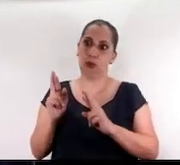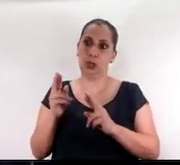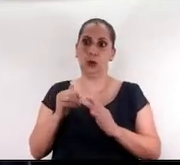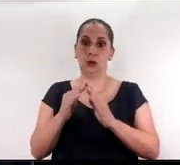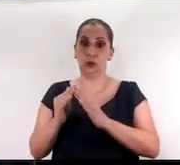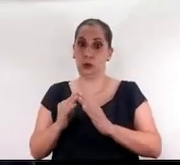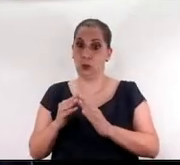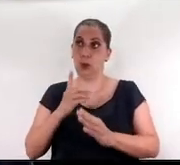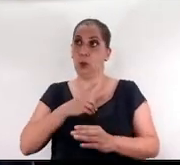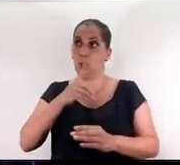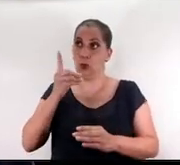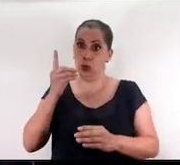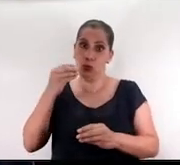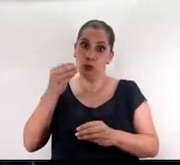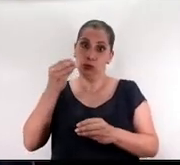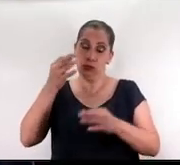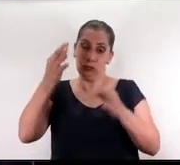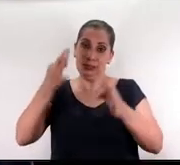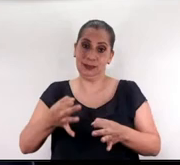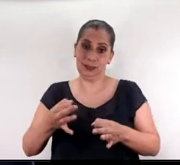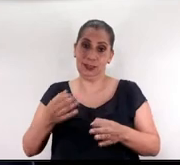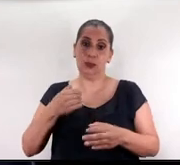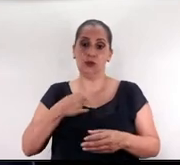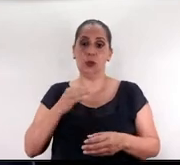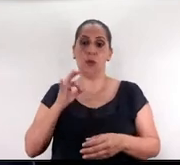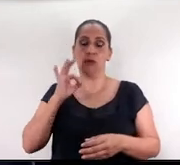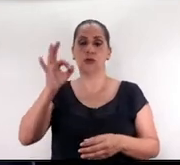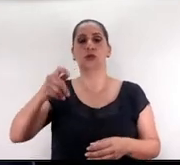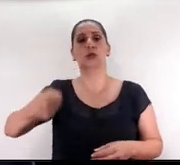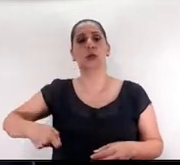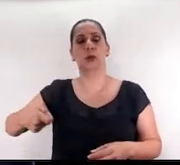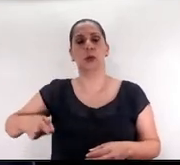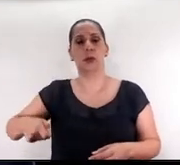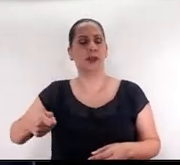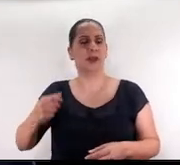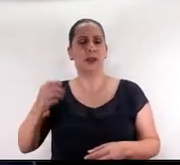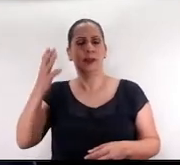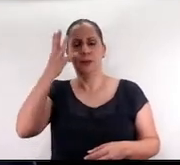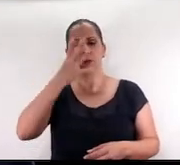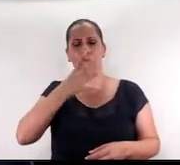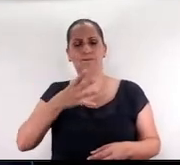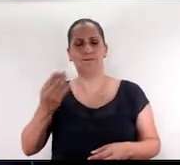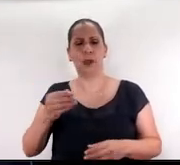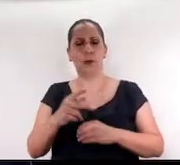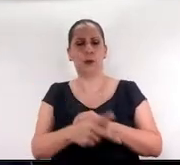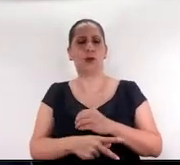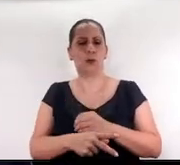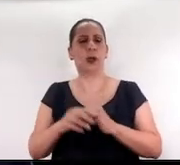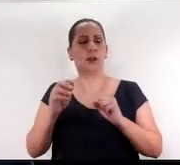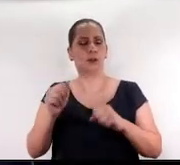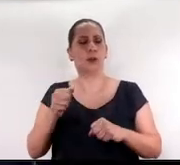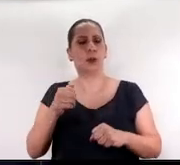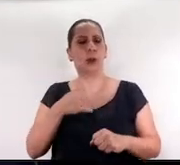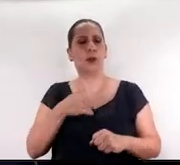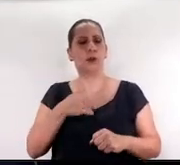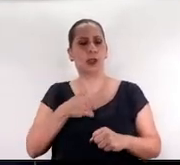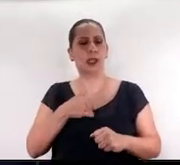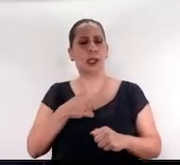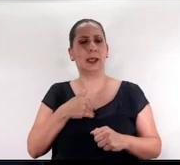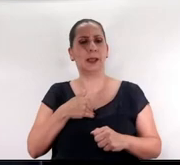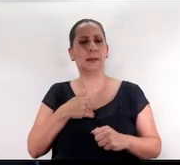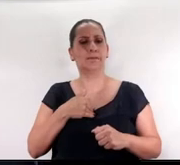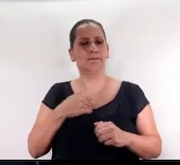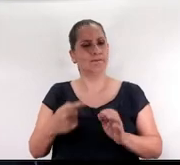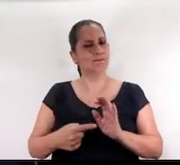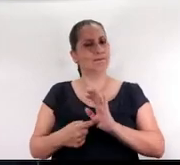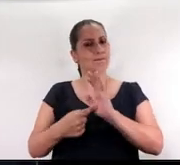así lo deciden, me corresponda presidir este maravilloso país, podrían aspirar a tener,